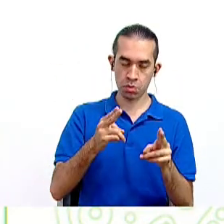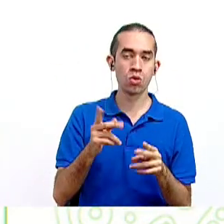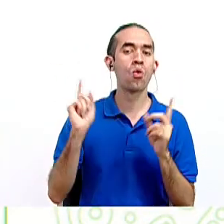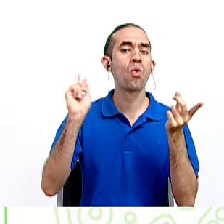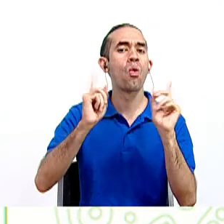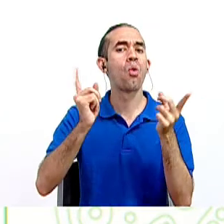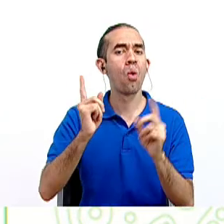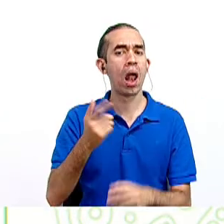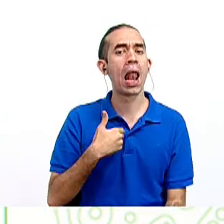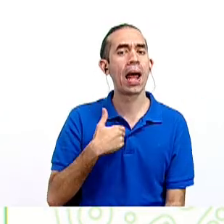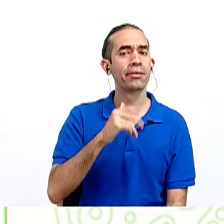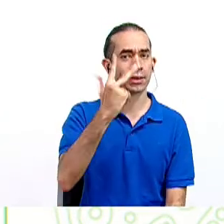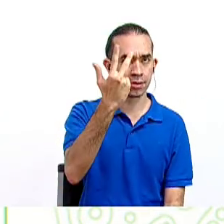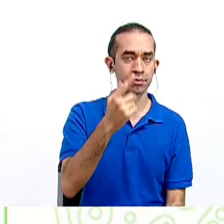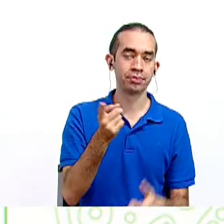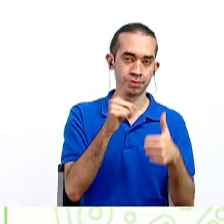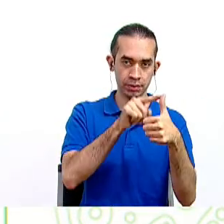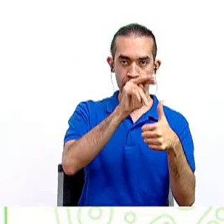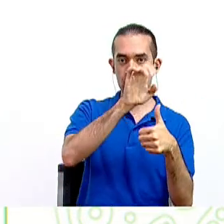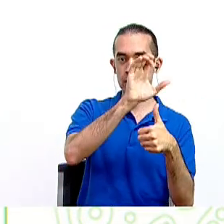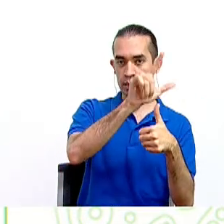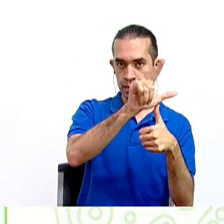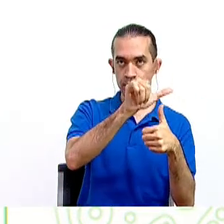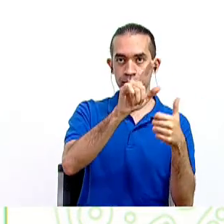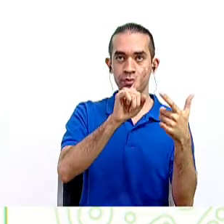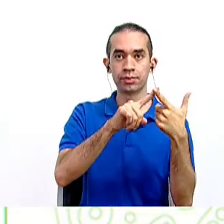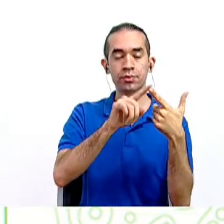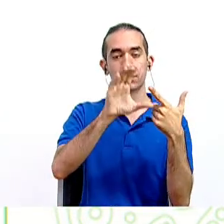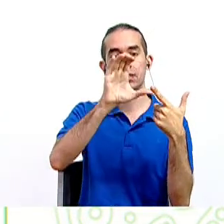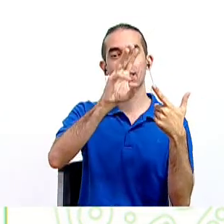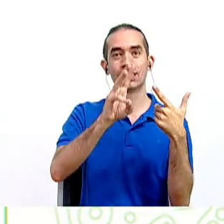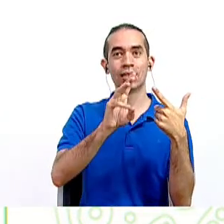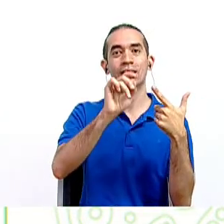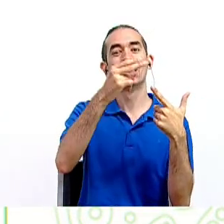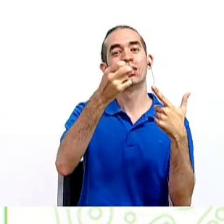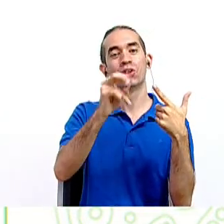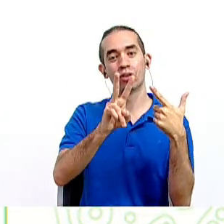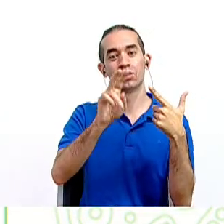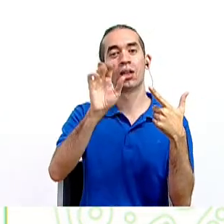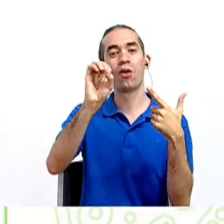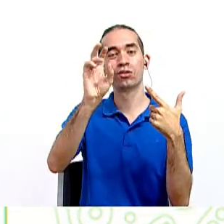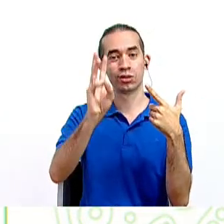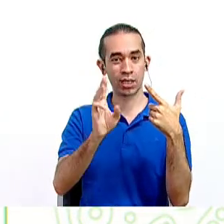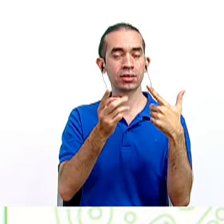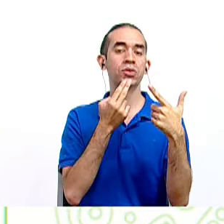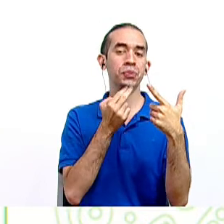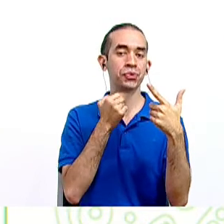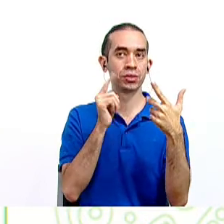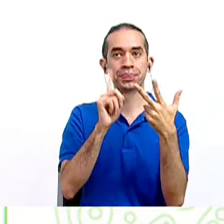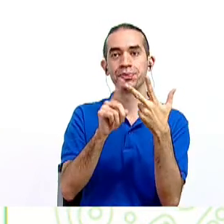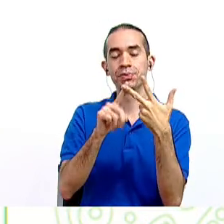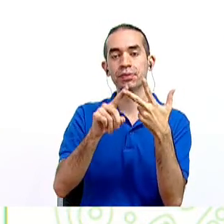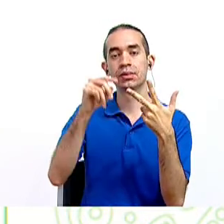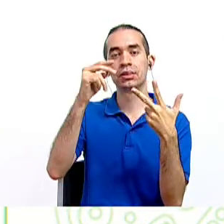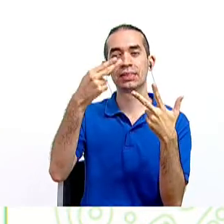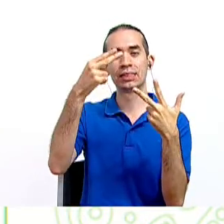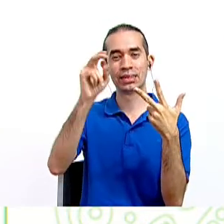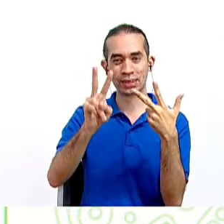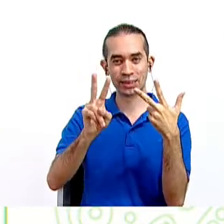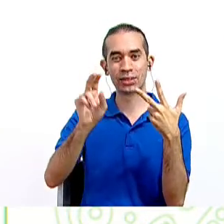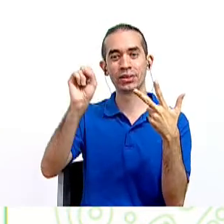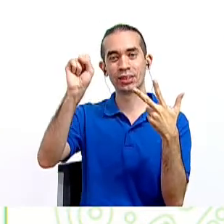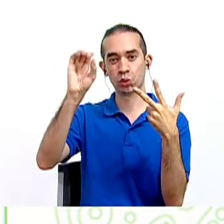anterior, que son otra vez NaCl, glucosa, C6H12O6, ácido